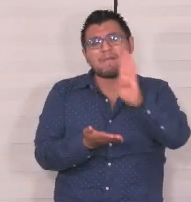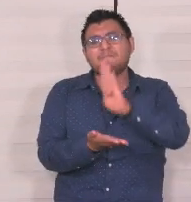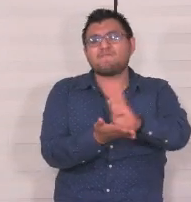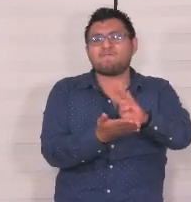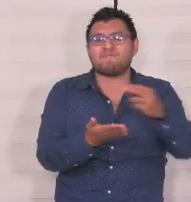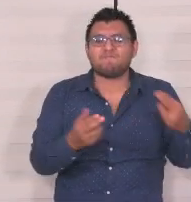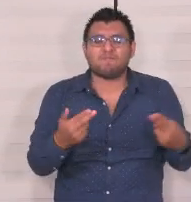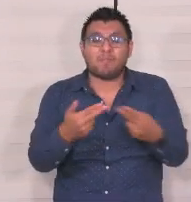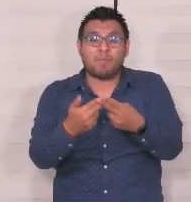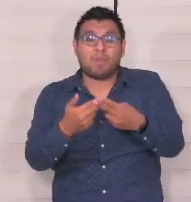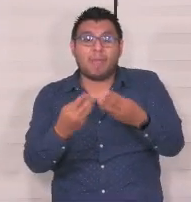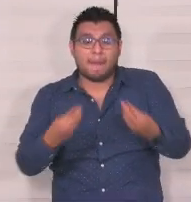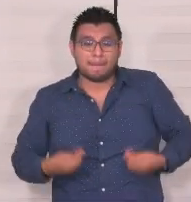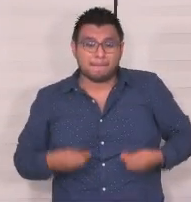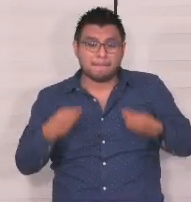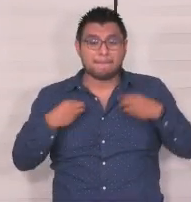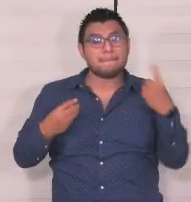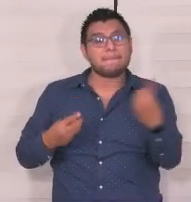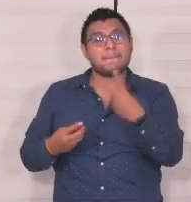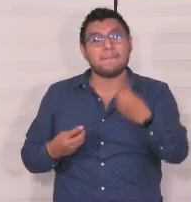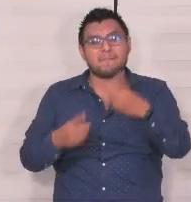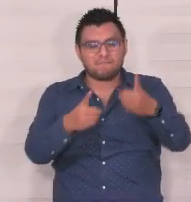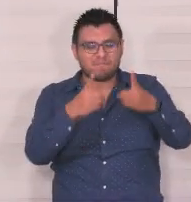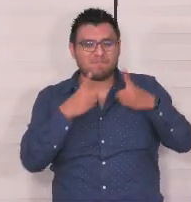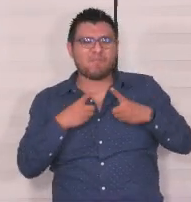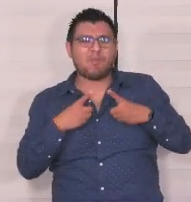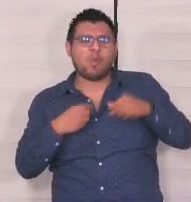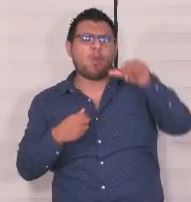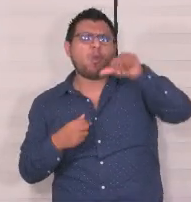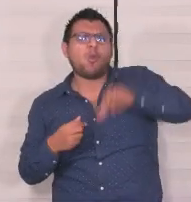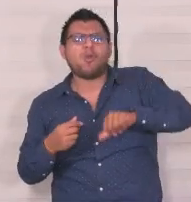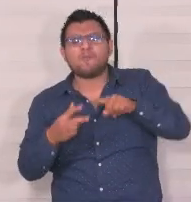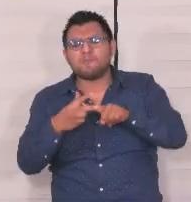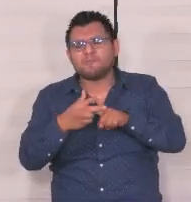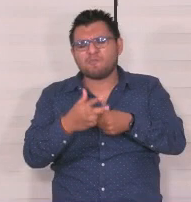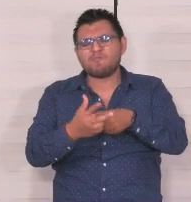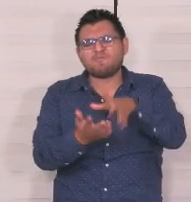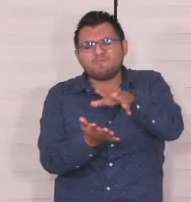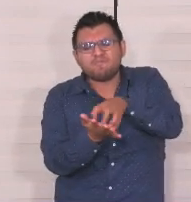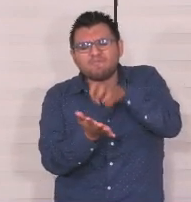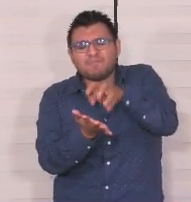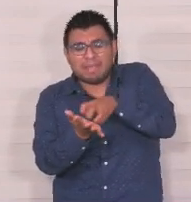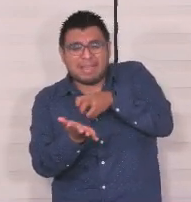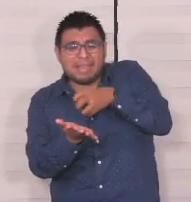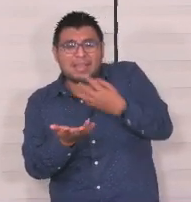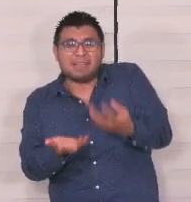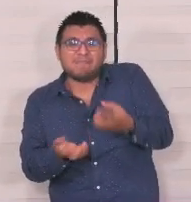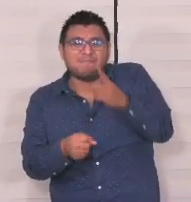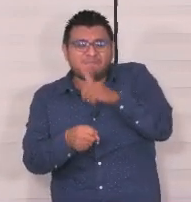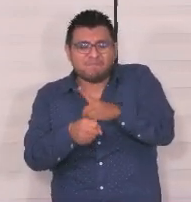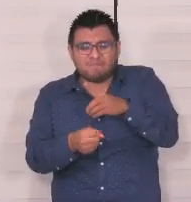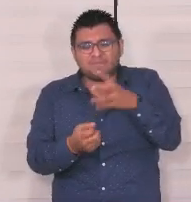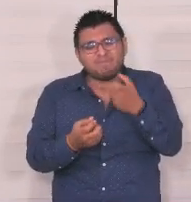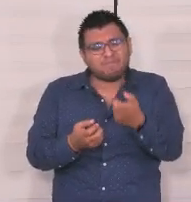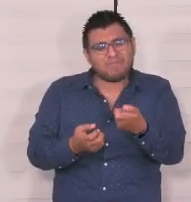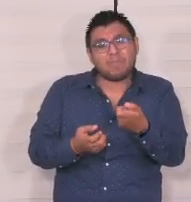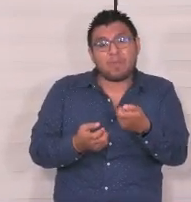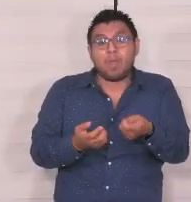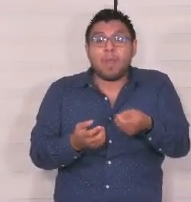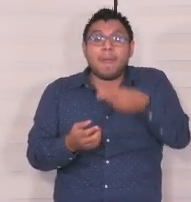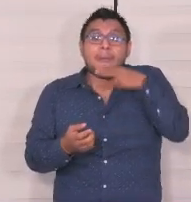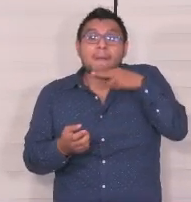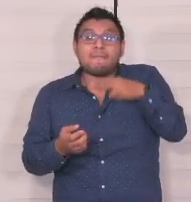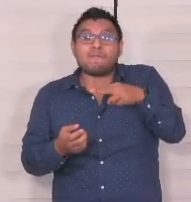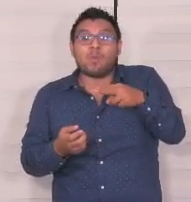darnos vida y vida eterna. Empiece desde hoy, ahorre, nos quedan poquitos días, y el día de